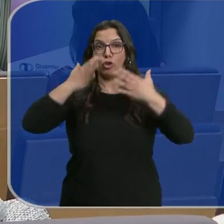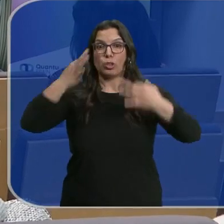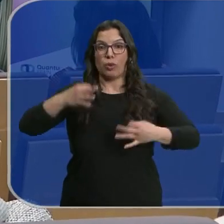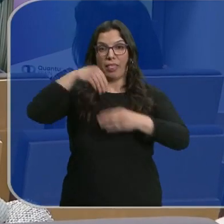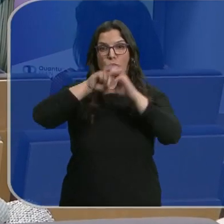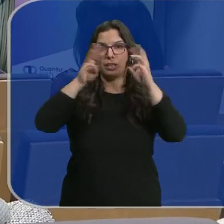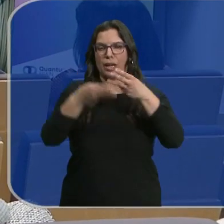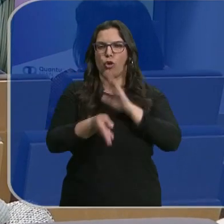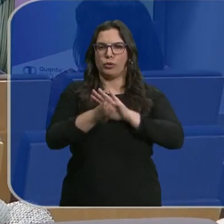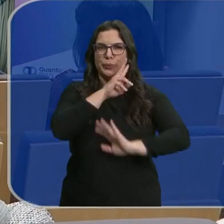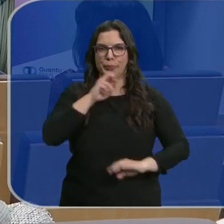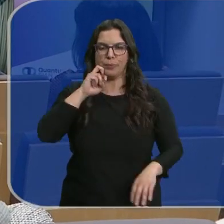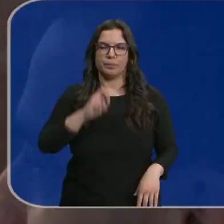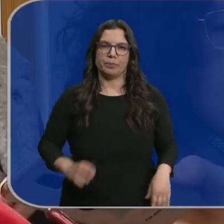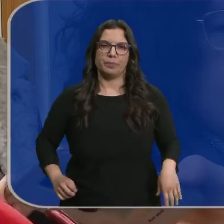siendo seguras.